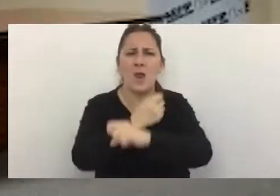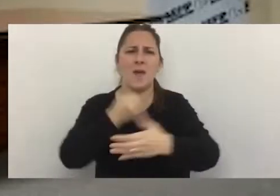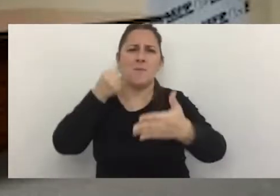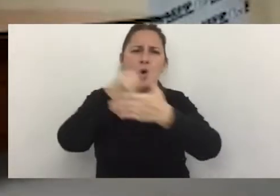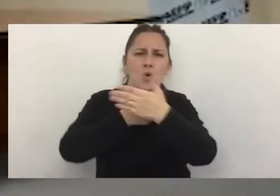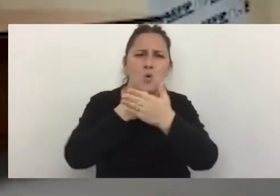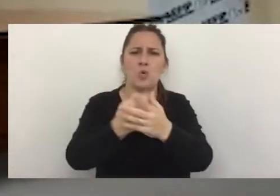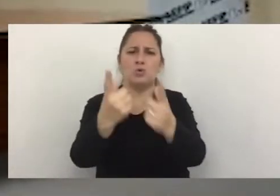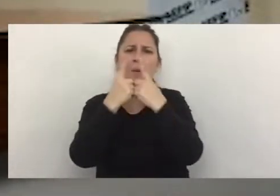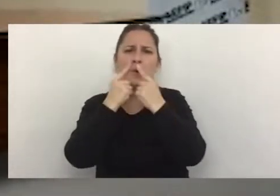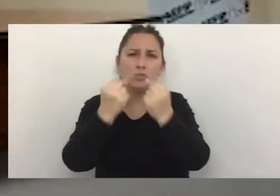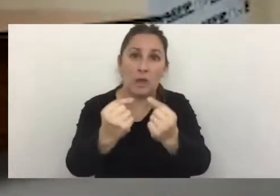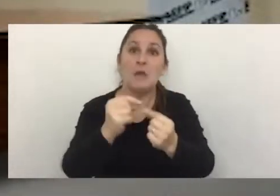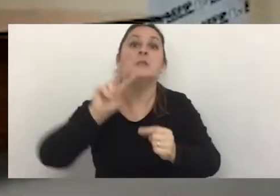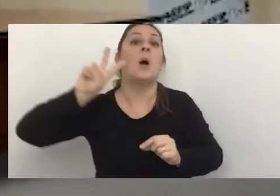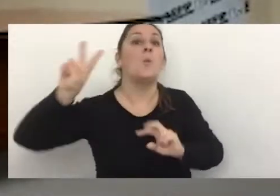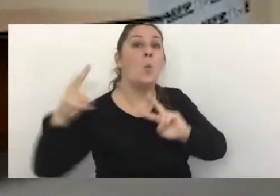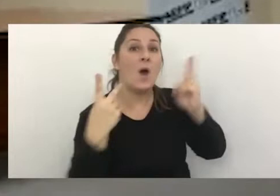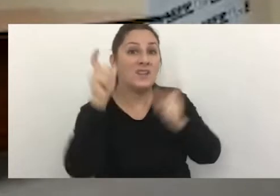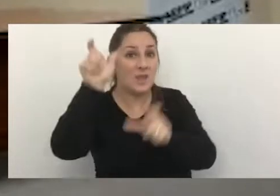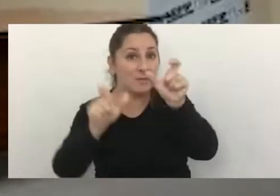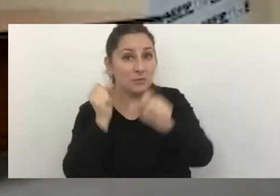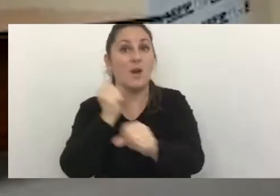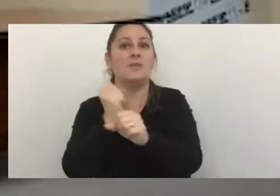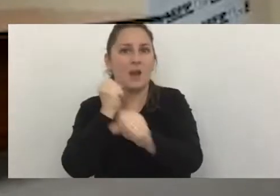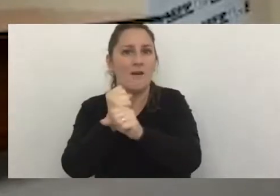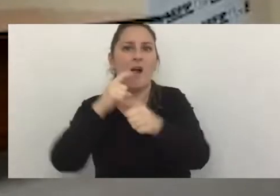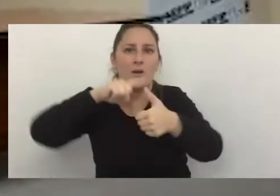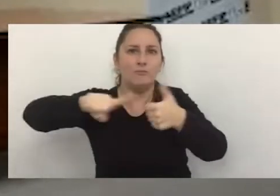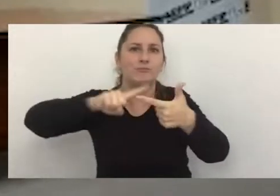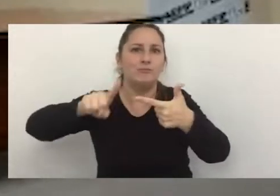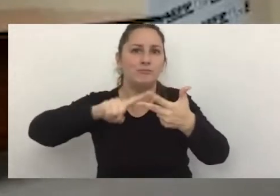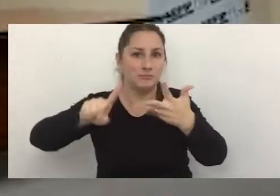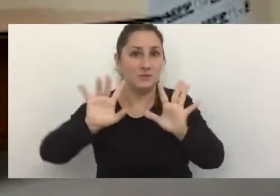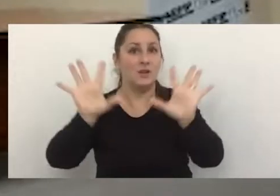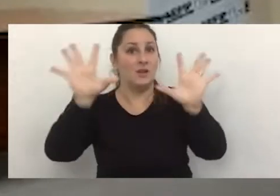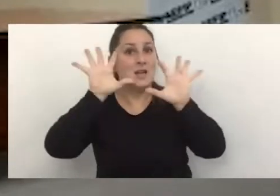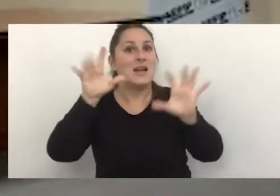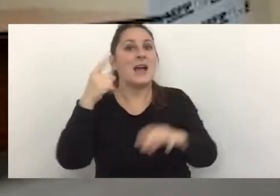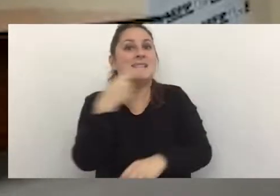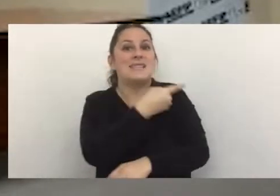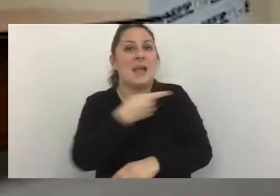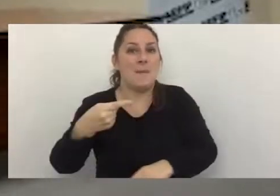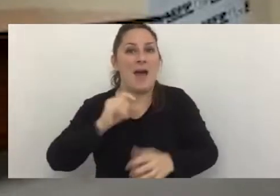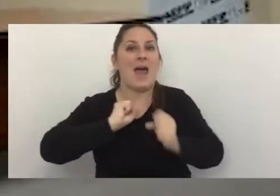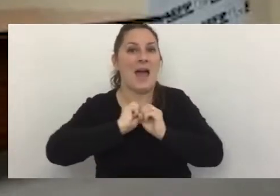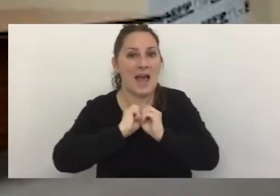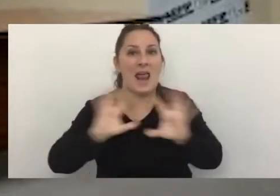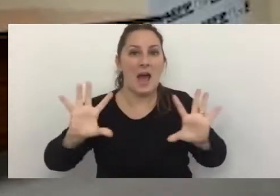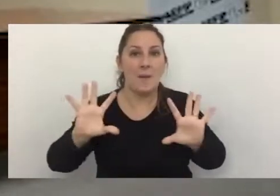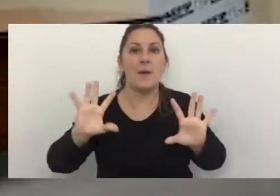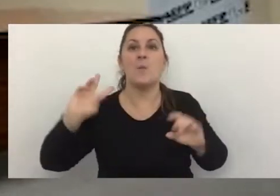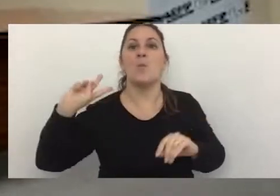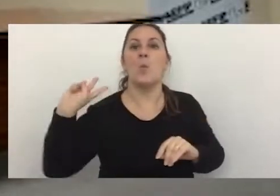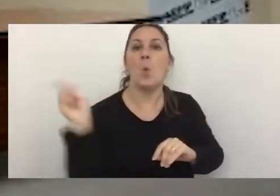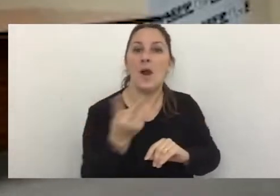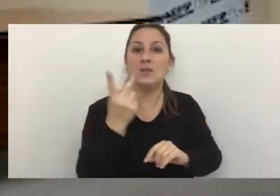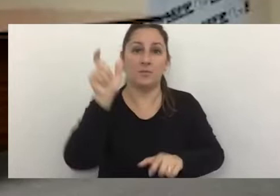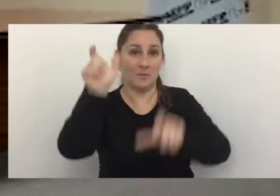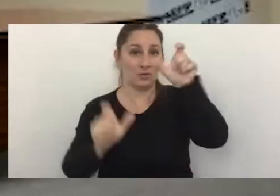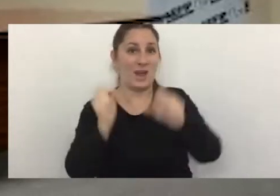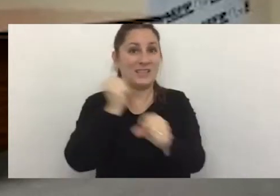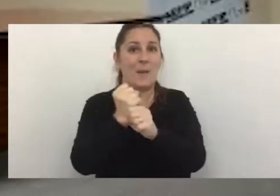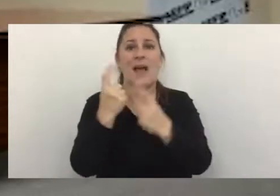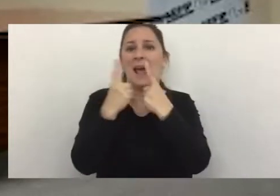reclamos, muertes de trabajadores. Porque no nos olvidemos de la Semana Trágica, no nos olvidemos de la muerte de trabajadores que reclamaban